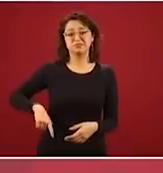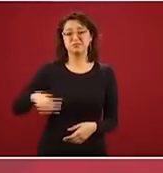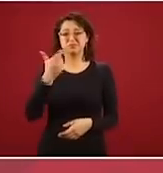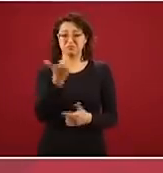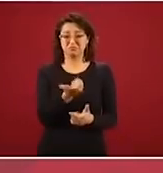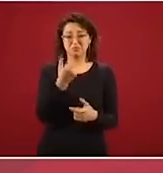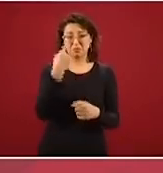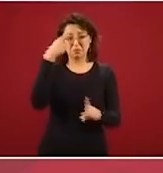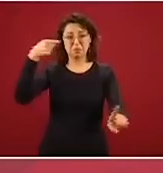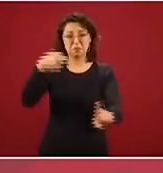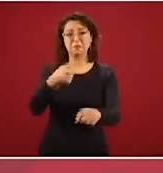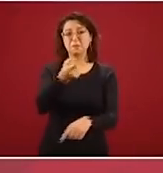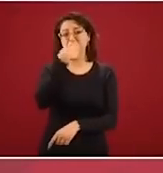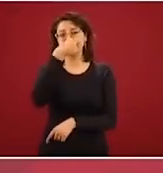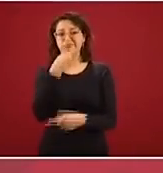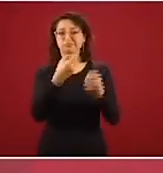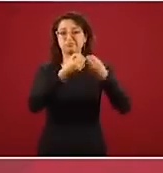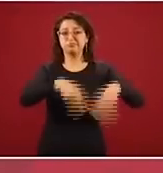destinado a las medicinas